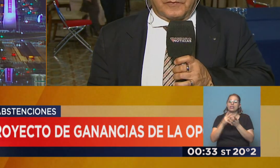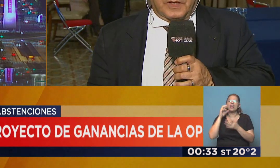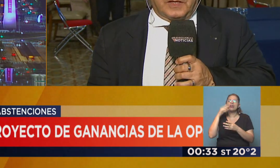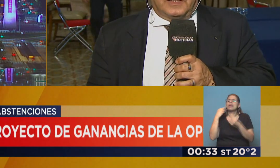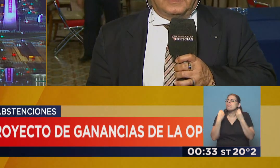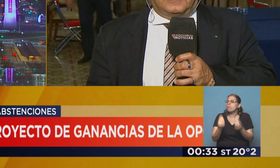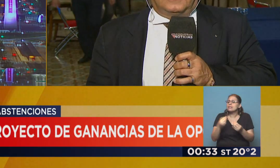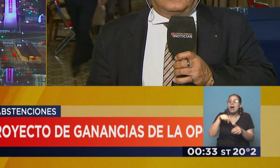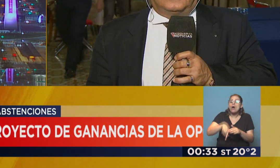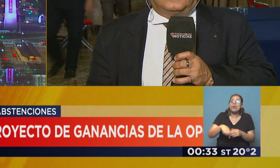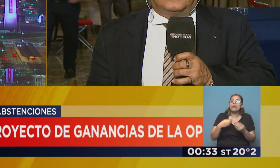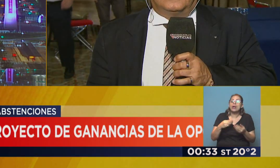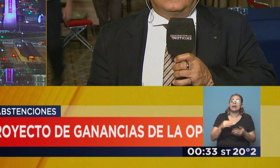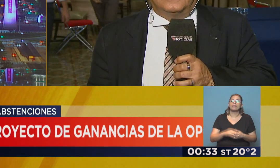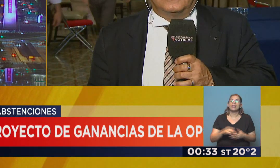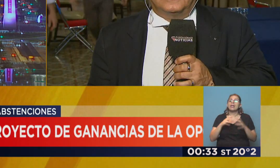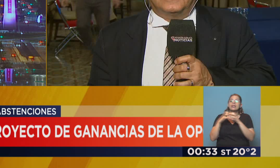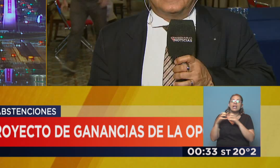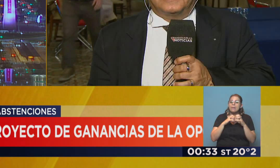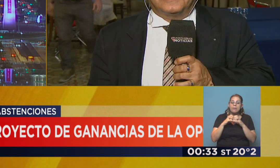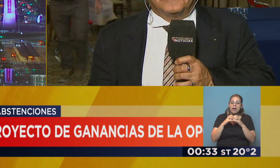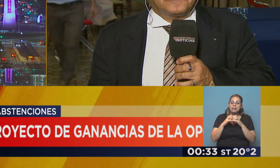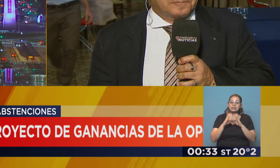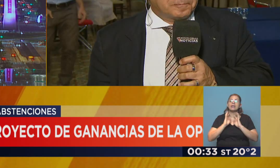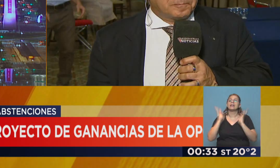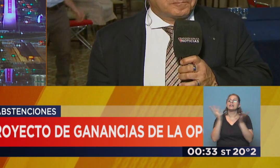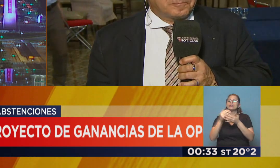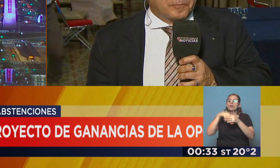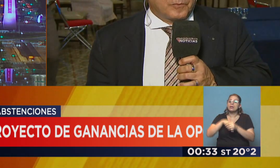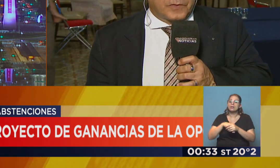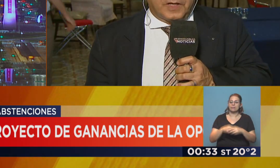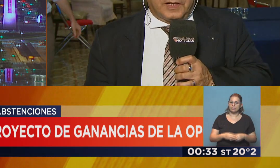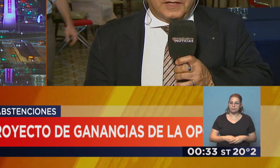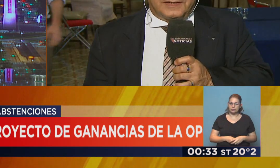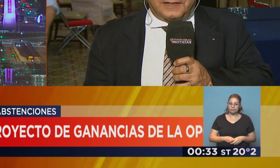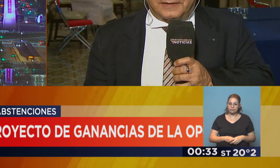está pasando en el debate en el recinto?